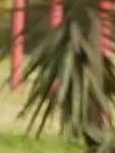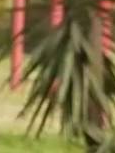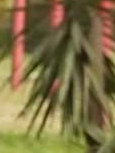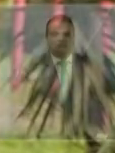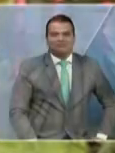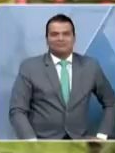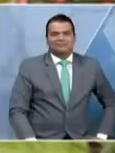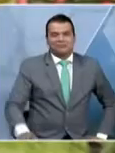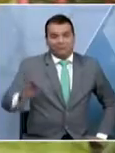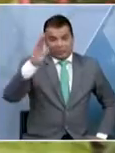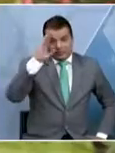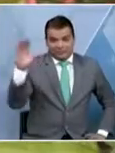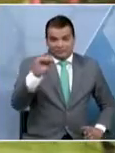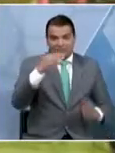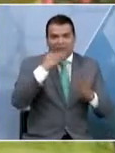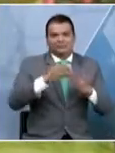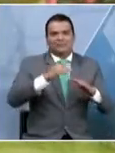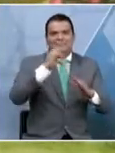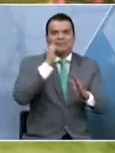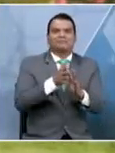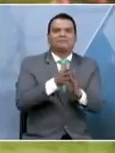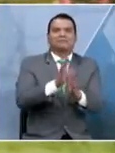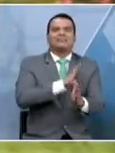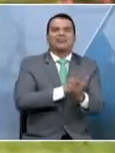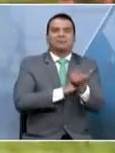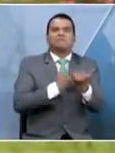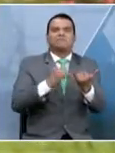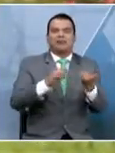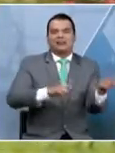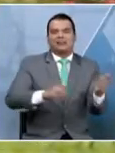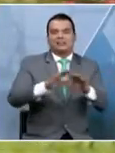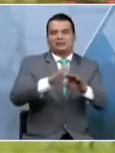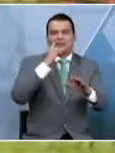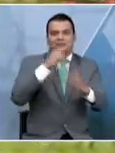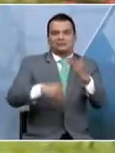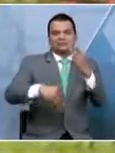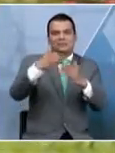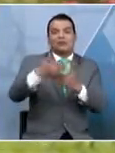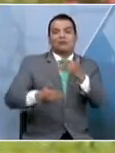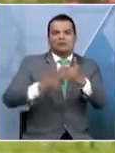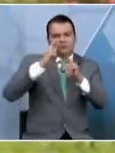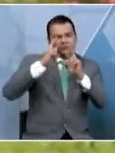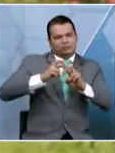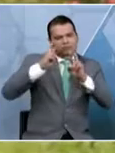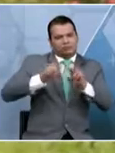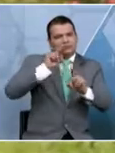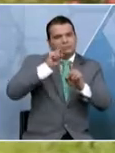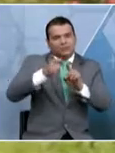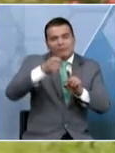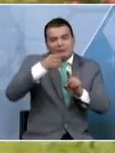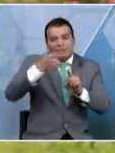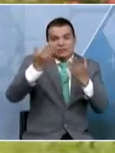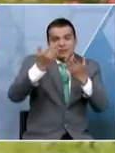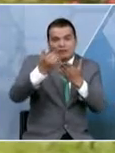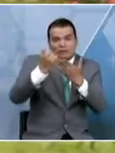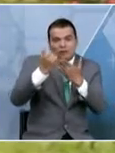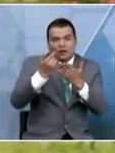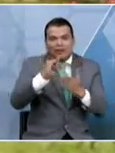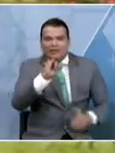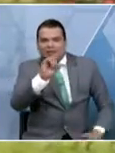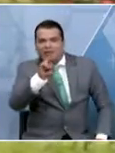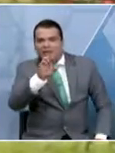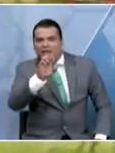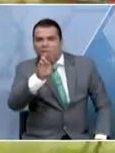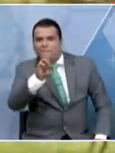hola que tal buenas tardes pues cali ya tiene todo listo para iniciar el proyecto científico de investigación que logrará determinar si la ivermectina